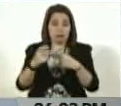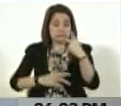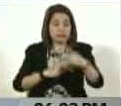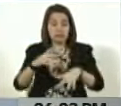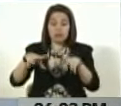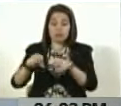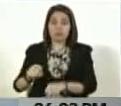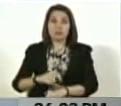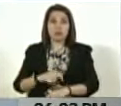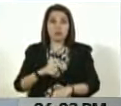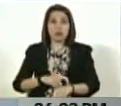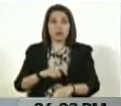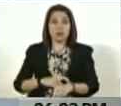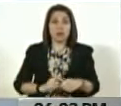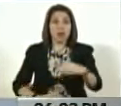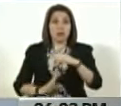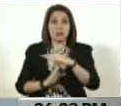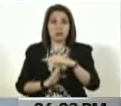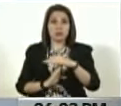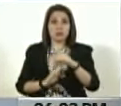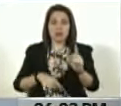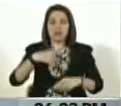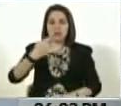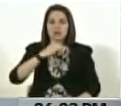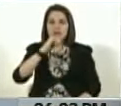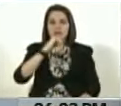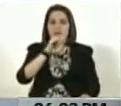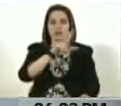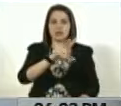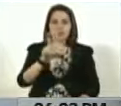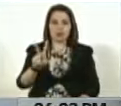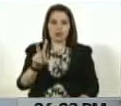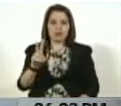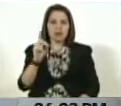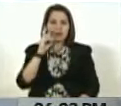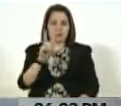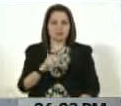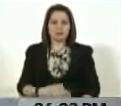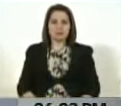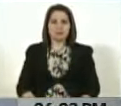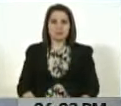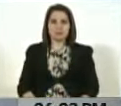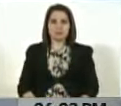ocupada temporalmente. Momento de realizar una pausa y ya regresamos con su programa en 3 y 2. No se aparte.